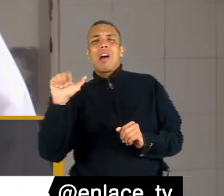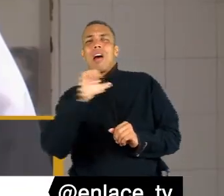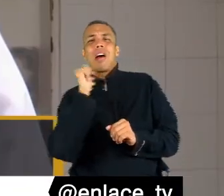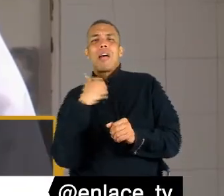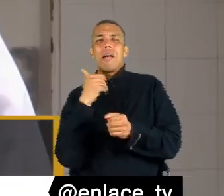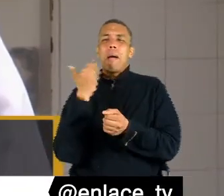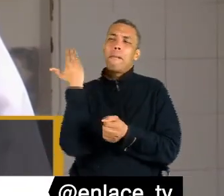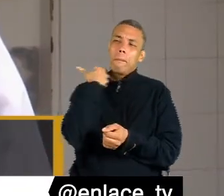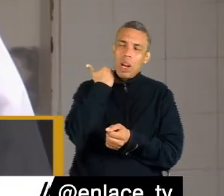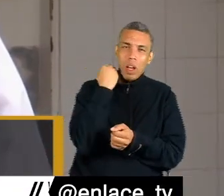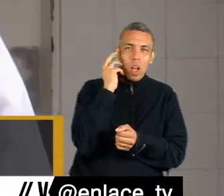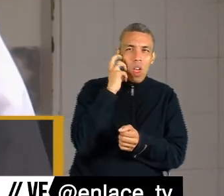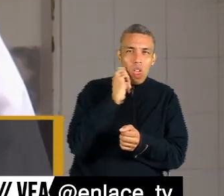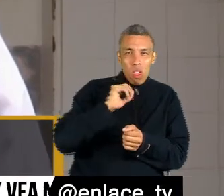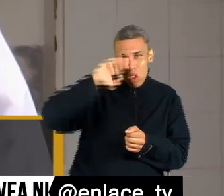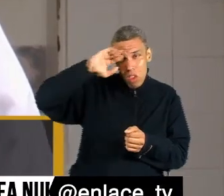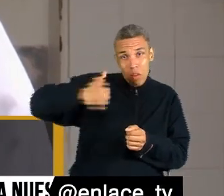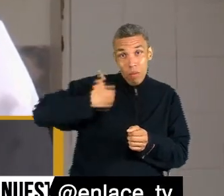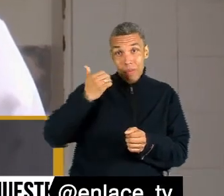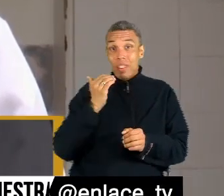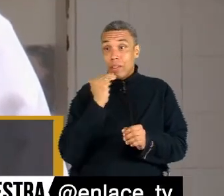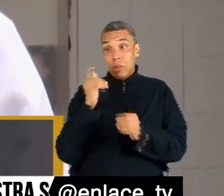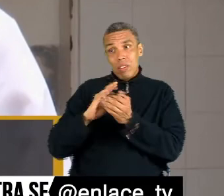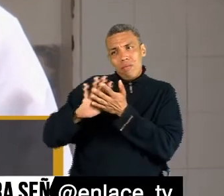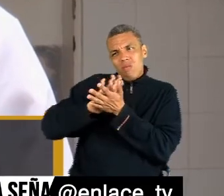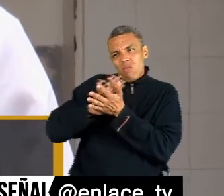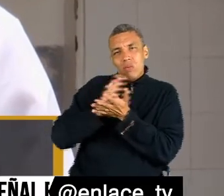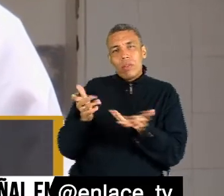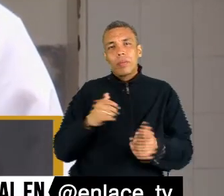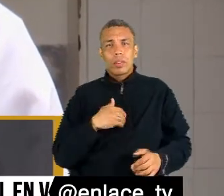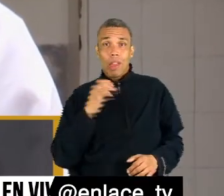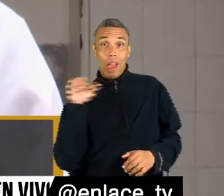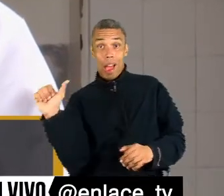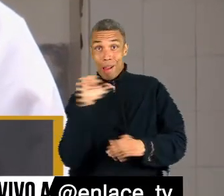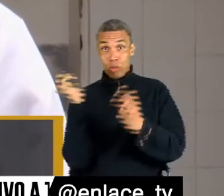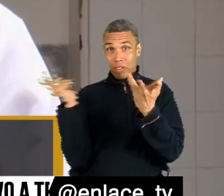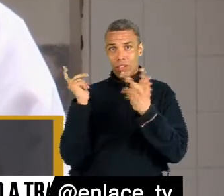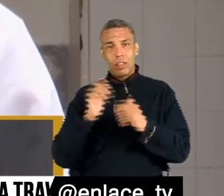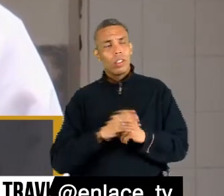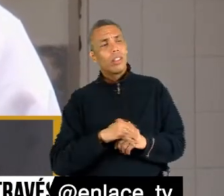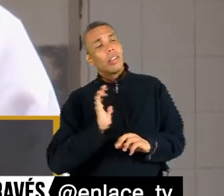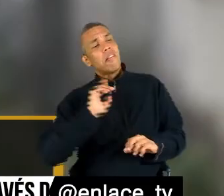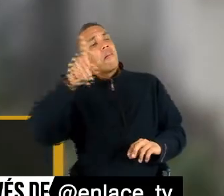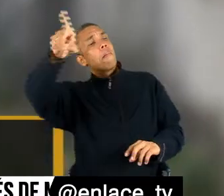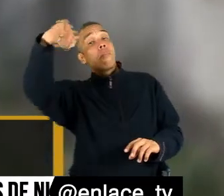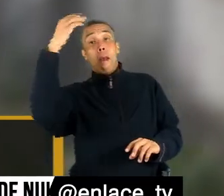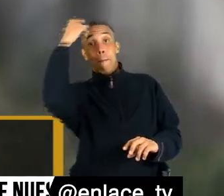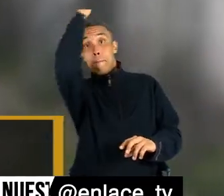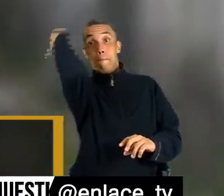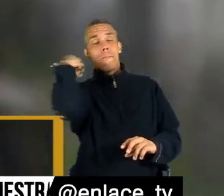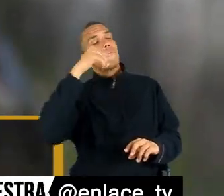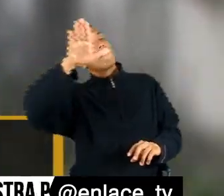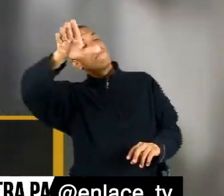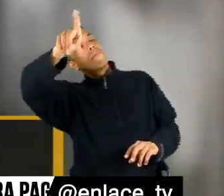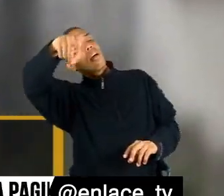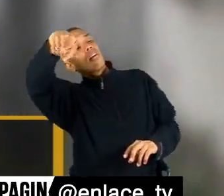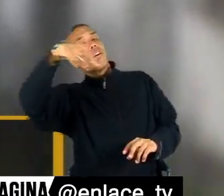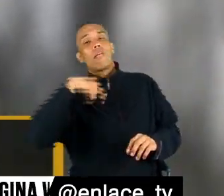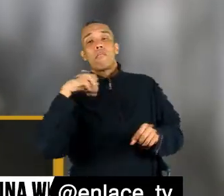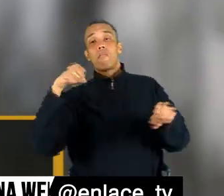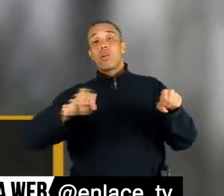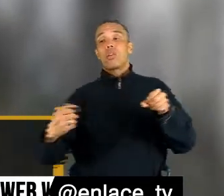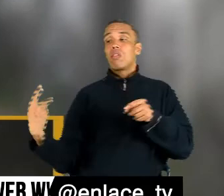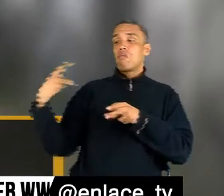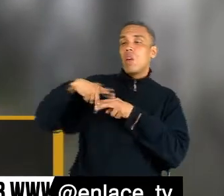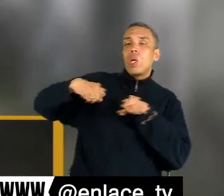que al acudir al uso de los motopiratas, las llevan generalmente al sector conocido como Las Parrillas y allá cometen este tipo